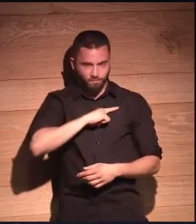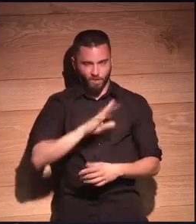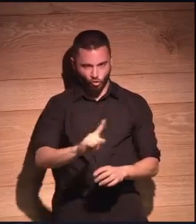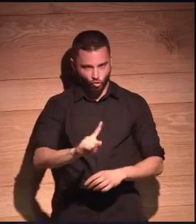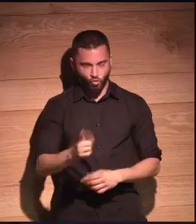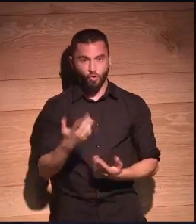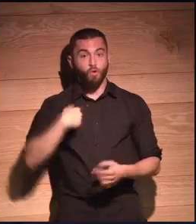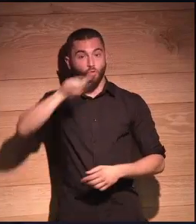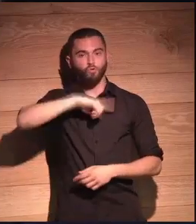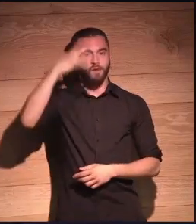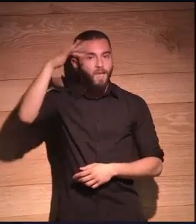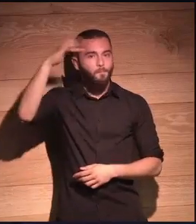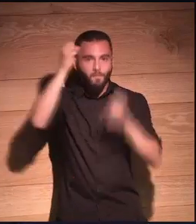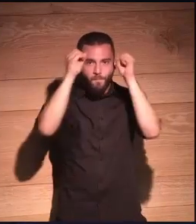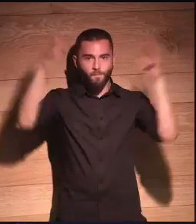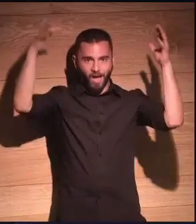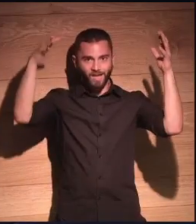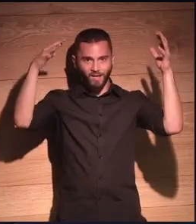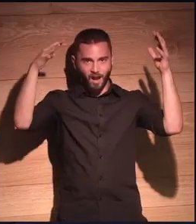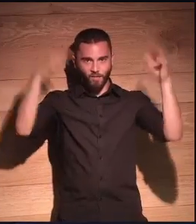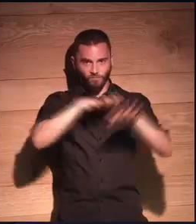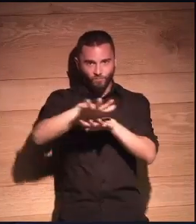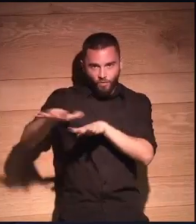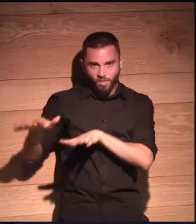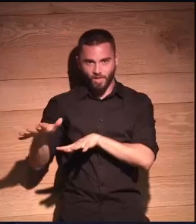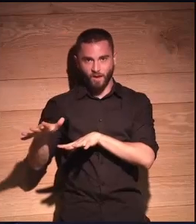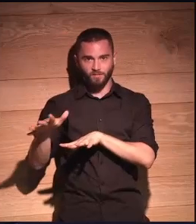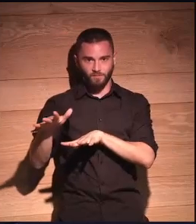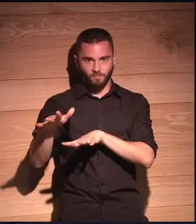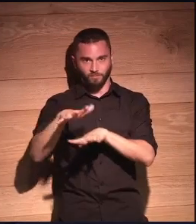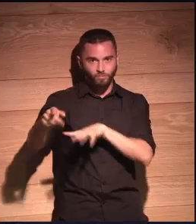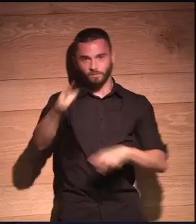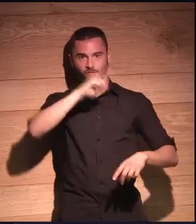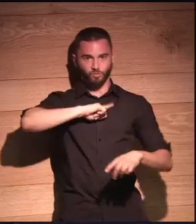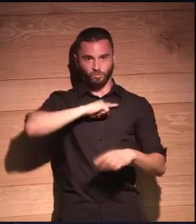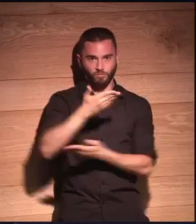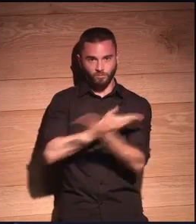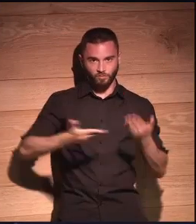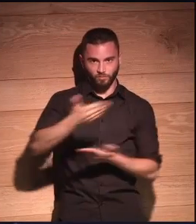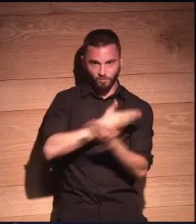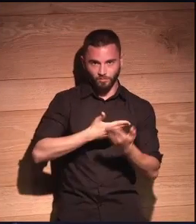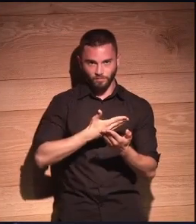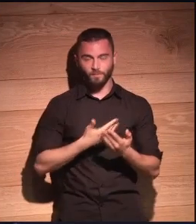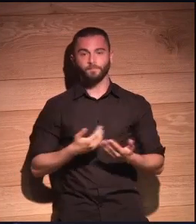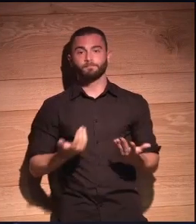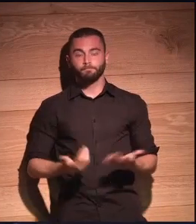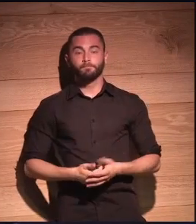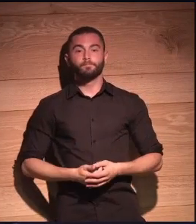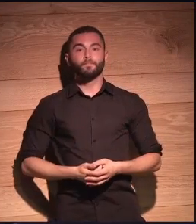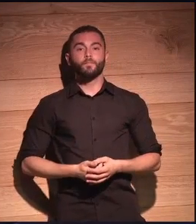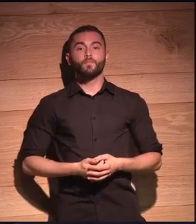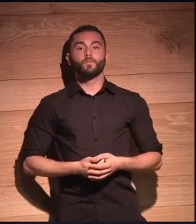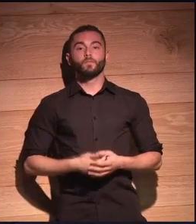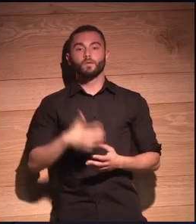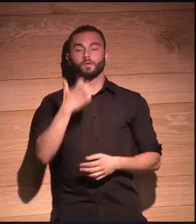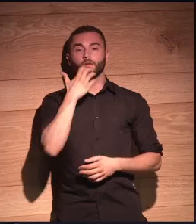Nosotros también imaginamos y os inspiramos a nosotros. Creo que hay una doble vía en ese sentido. En el